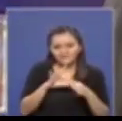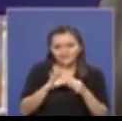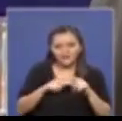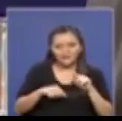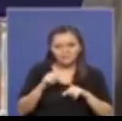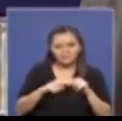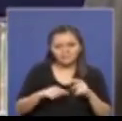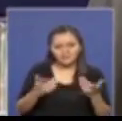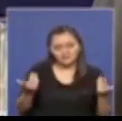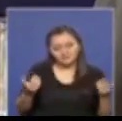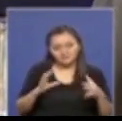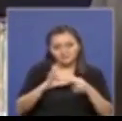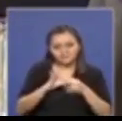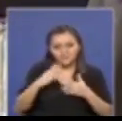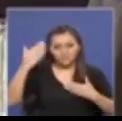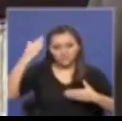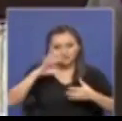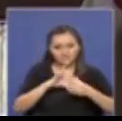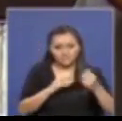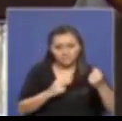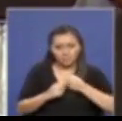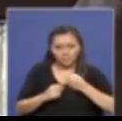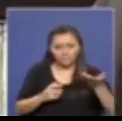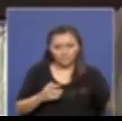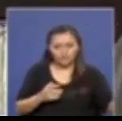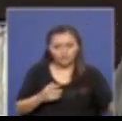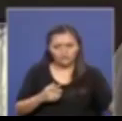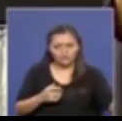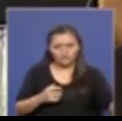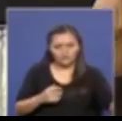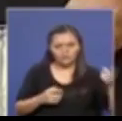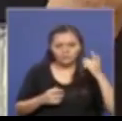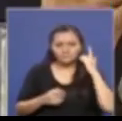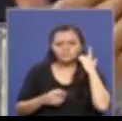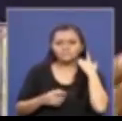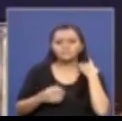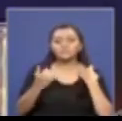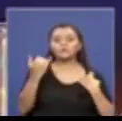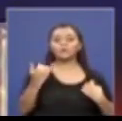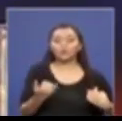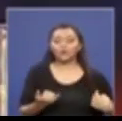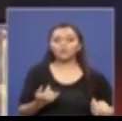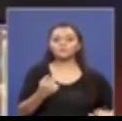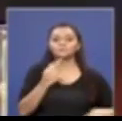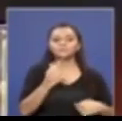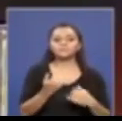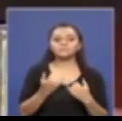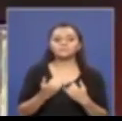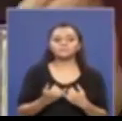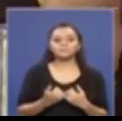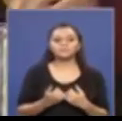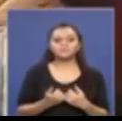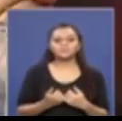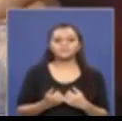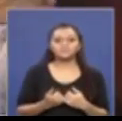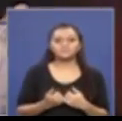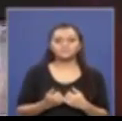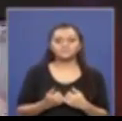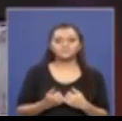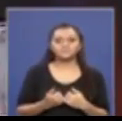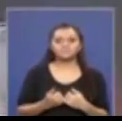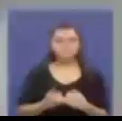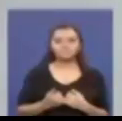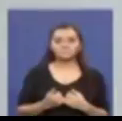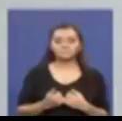argolla de la partidocracia, ellos eran propietarios de esas barcazas. Entonces, estamos optimizando por la oferta. Optimización